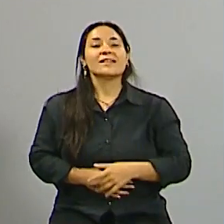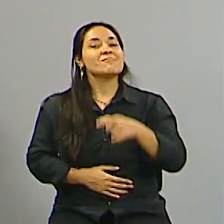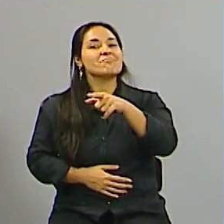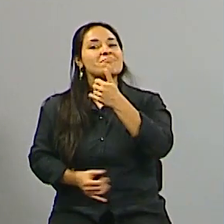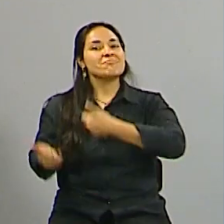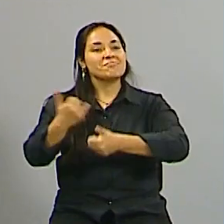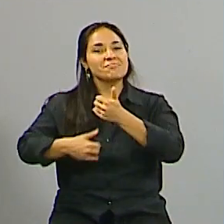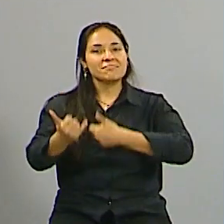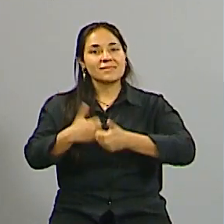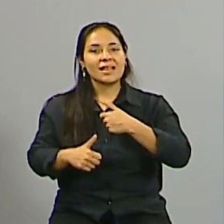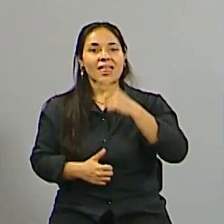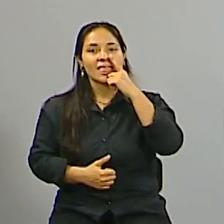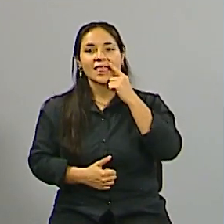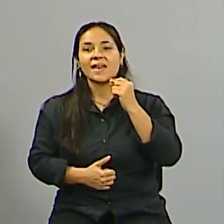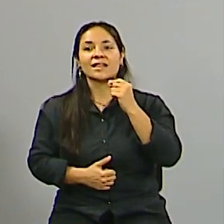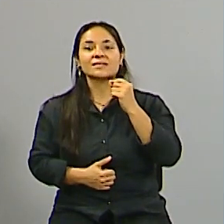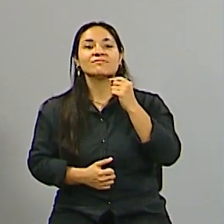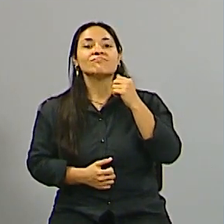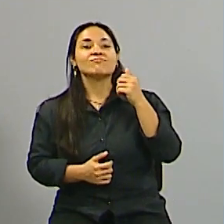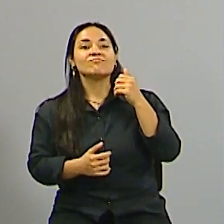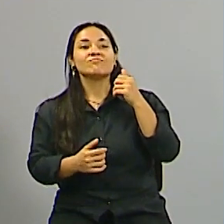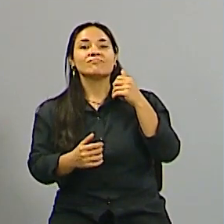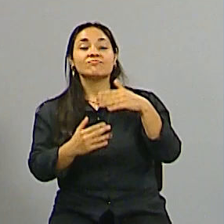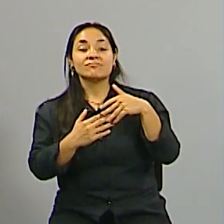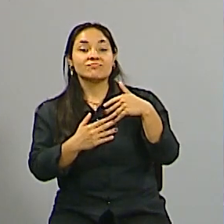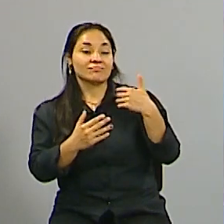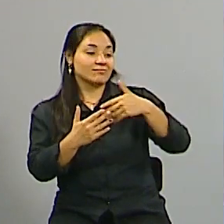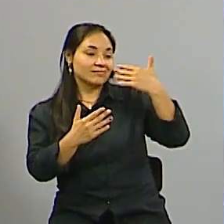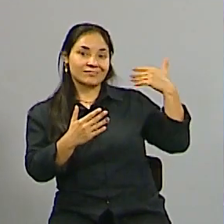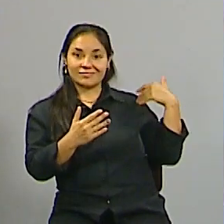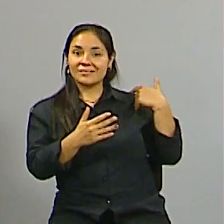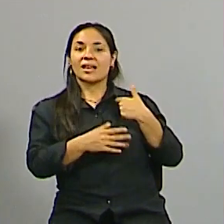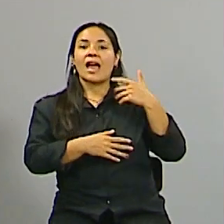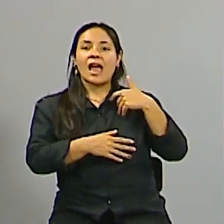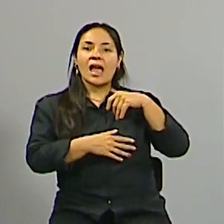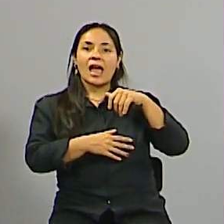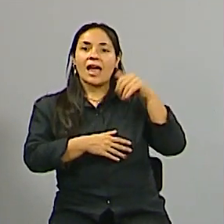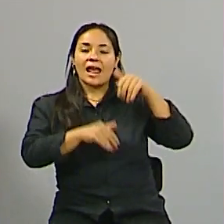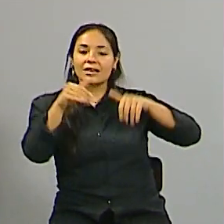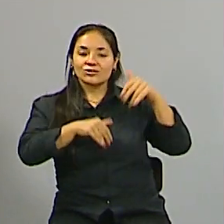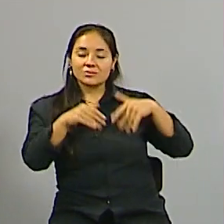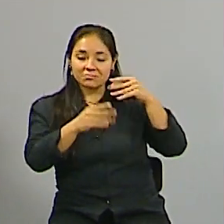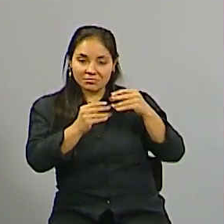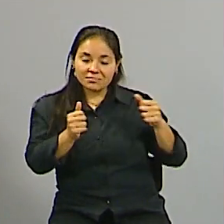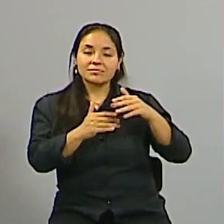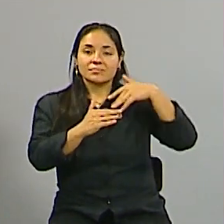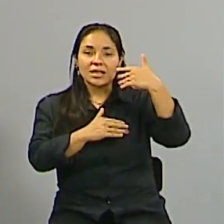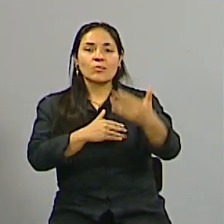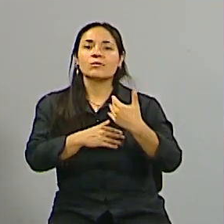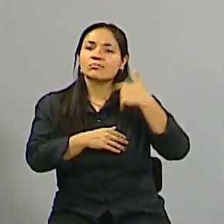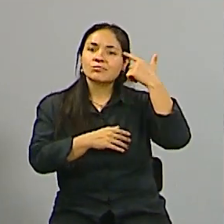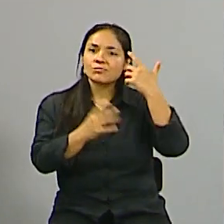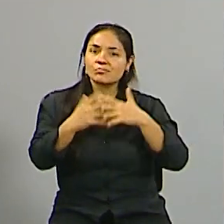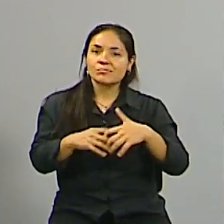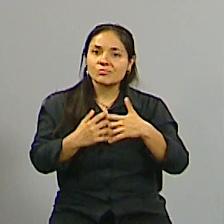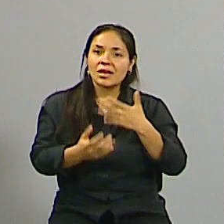lo que han vivido en los últimos días y después de eso, ¿no? De pasar esta elección, ¿cómo evalúas esto? Fue sin duda un premio